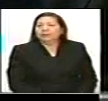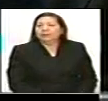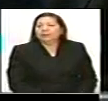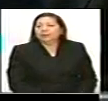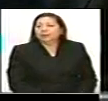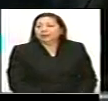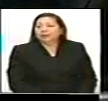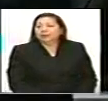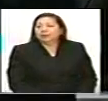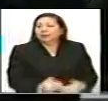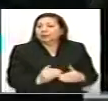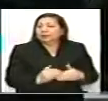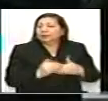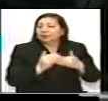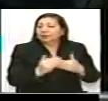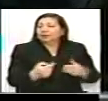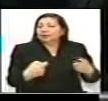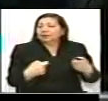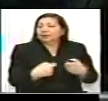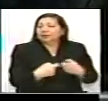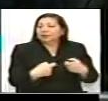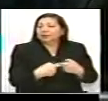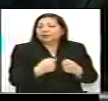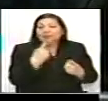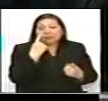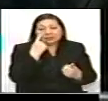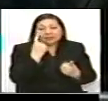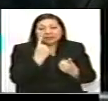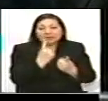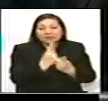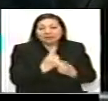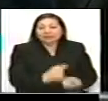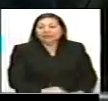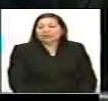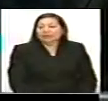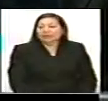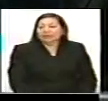de ampliar su red. Se conoce que